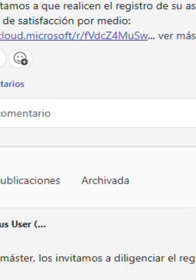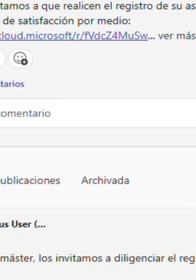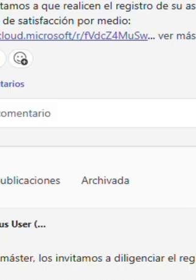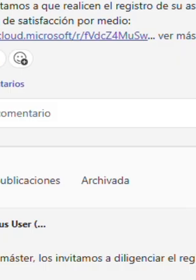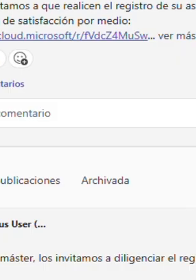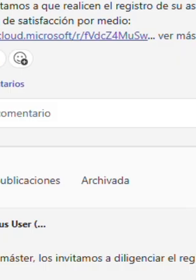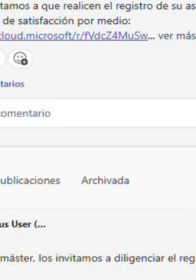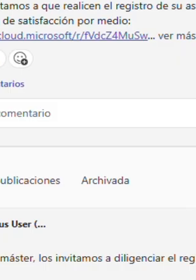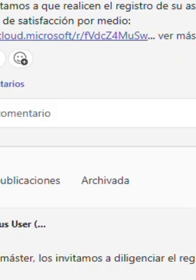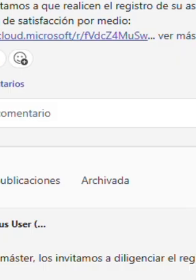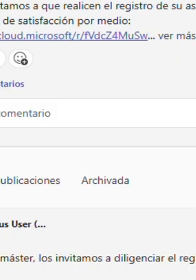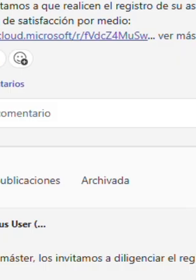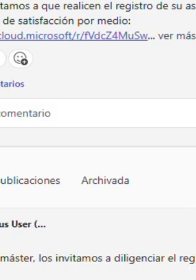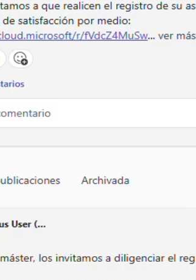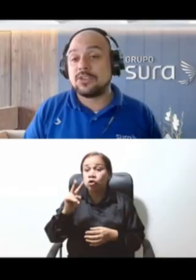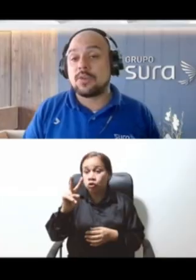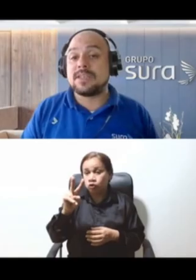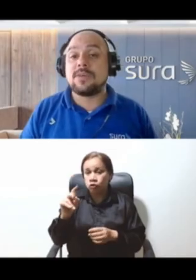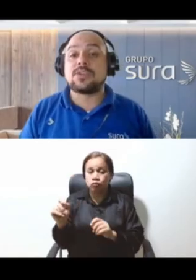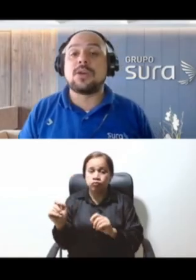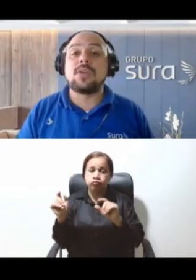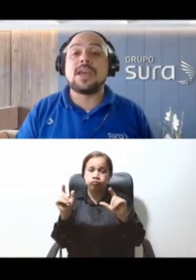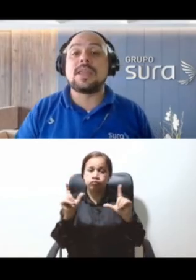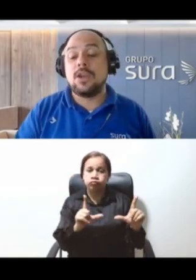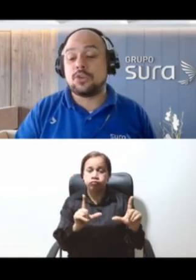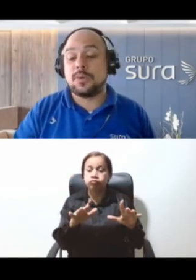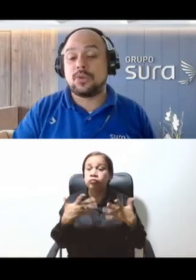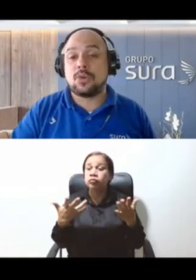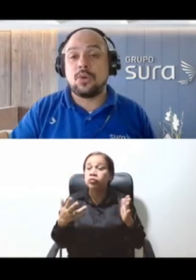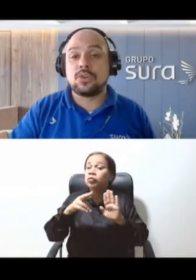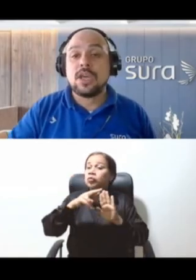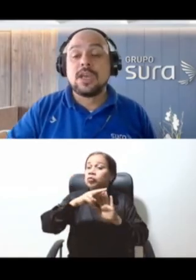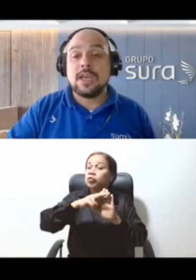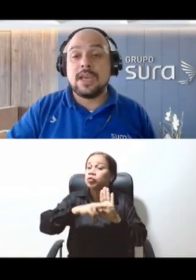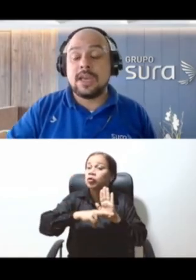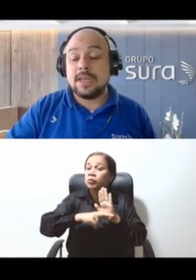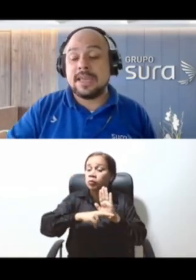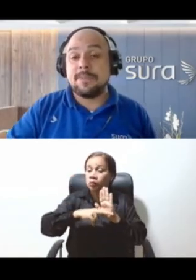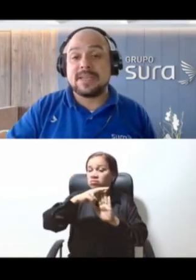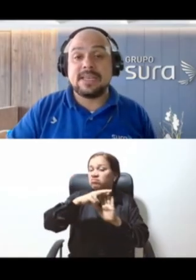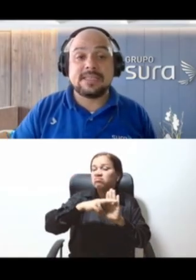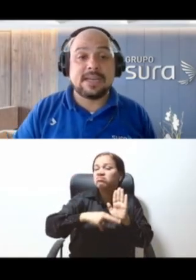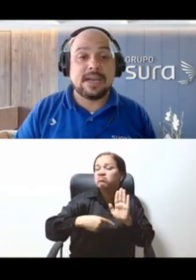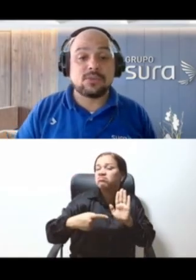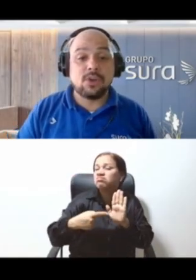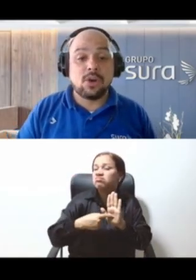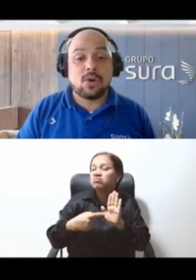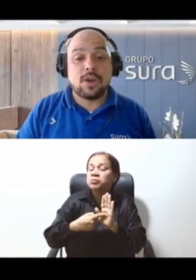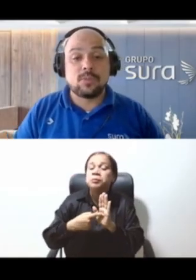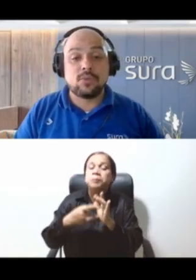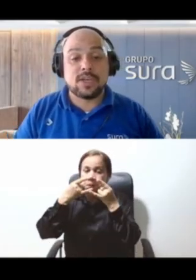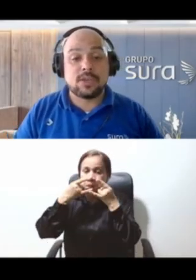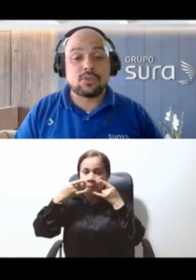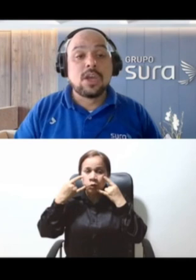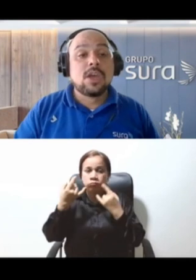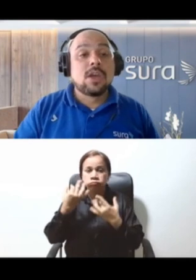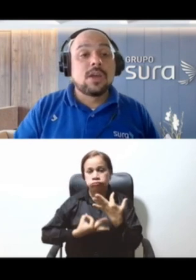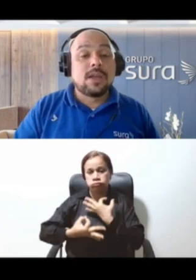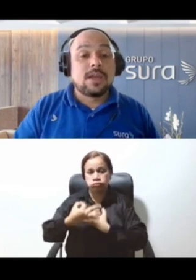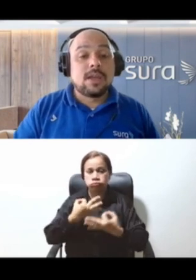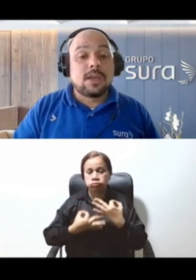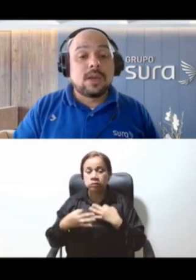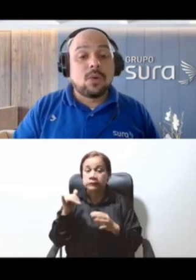solamente dos pasos y es lo que es el tema de las normas de bioseguridad y los protocolos del PAS en este caso. Y ojo con esto,